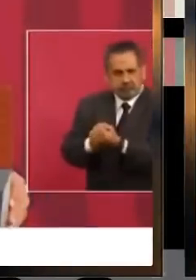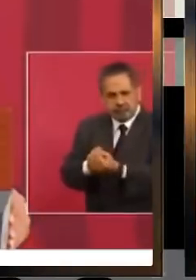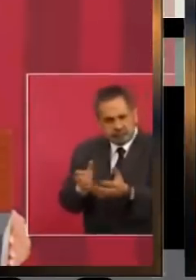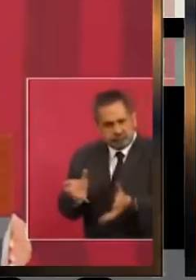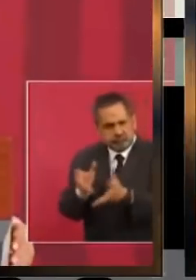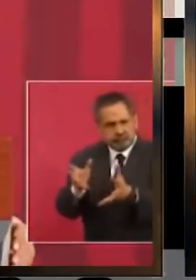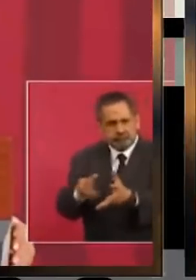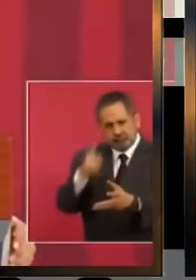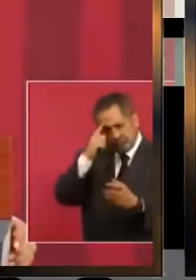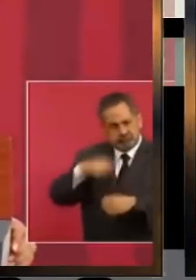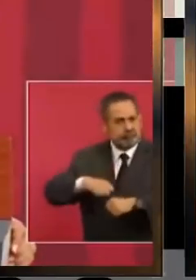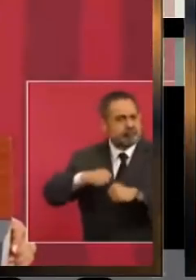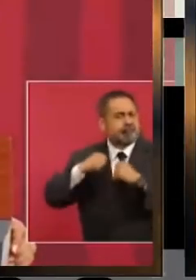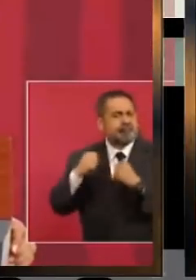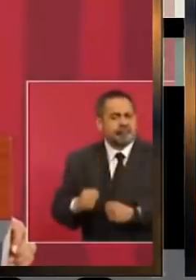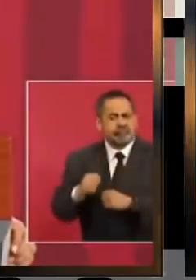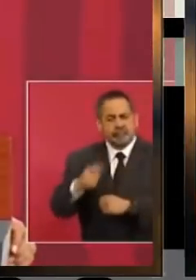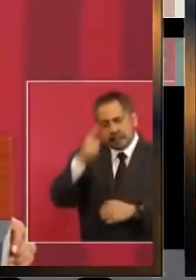-garantizar